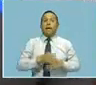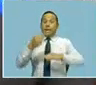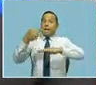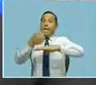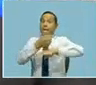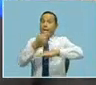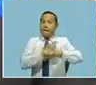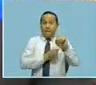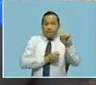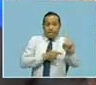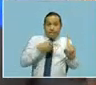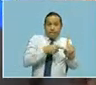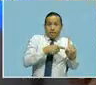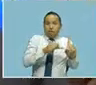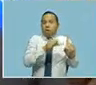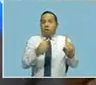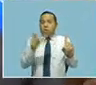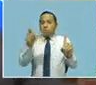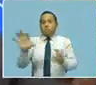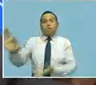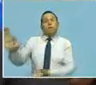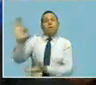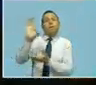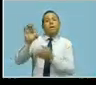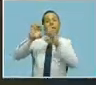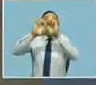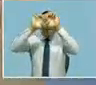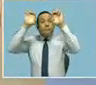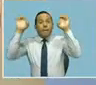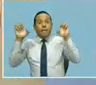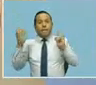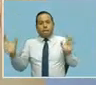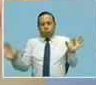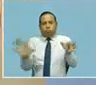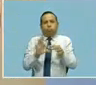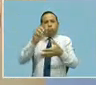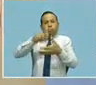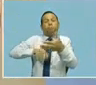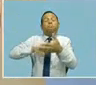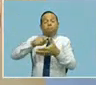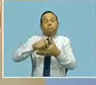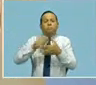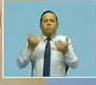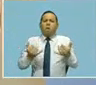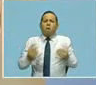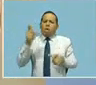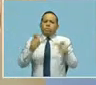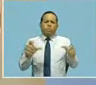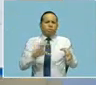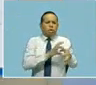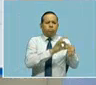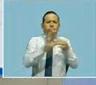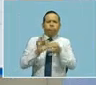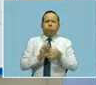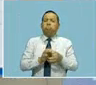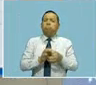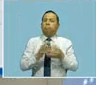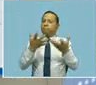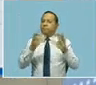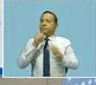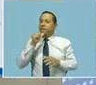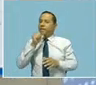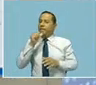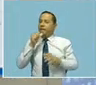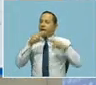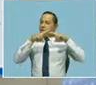esta institución con el representante de una compañía. De momento no existen personas vinculadas en esta supuesta